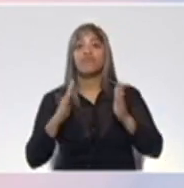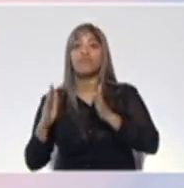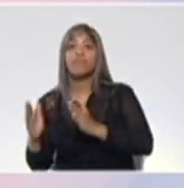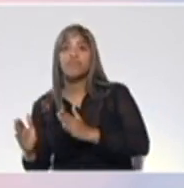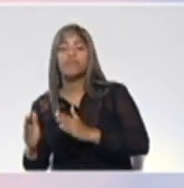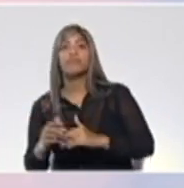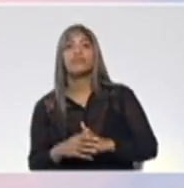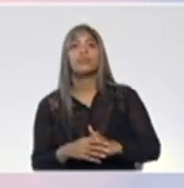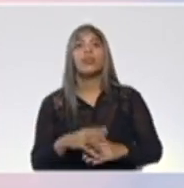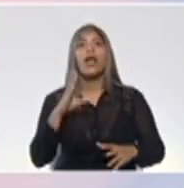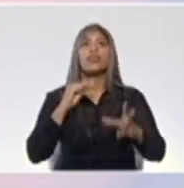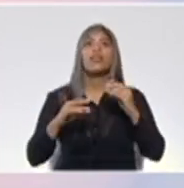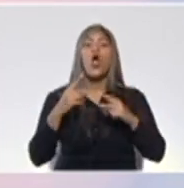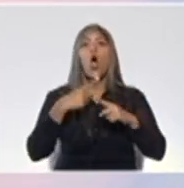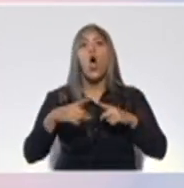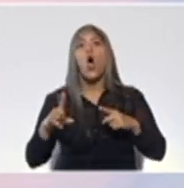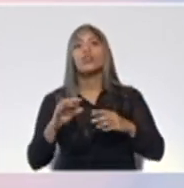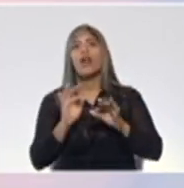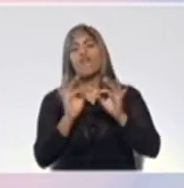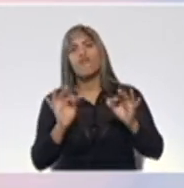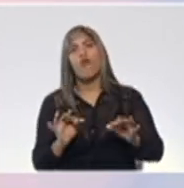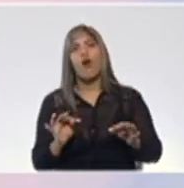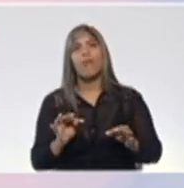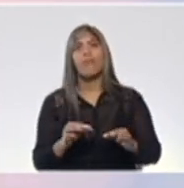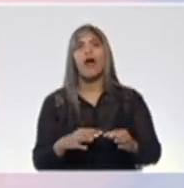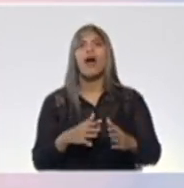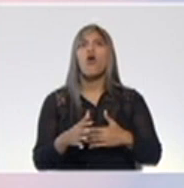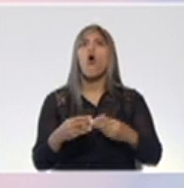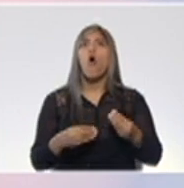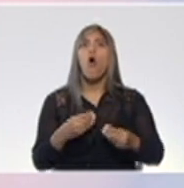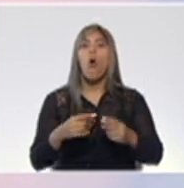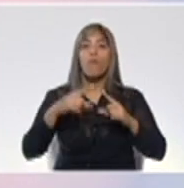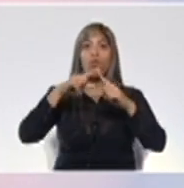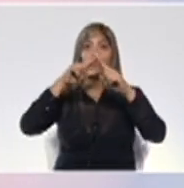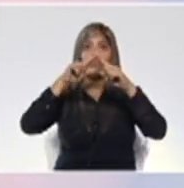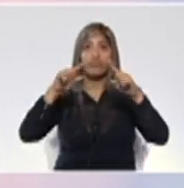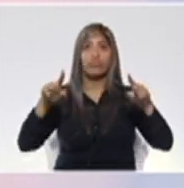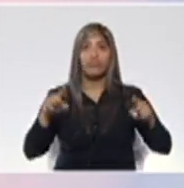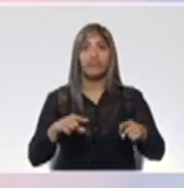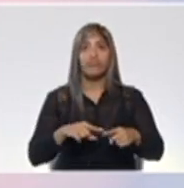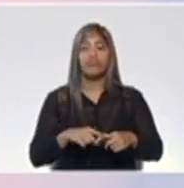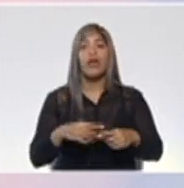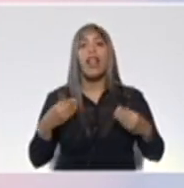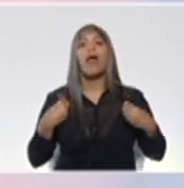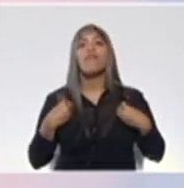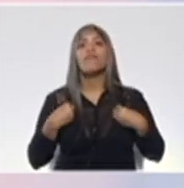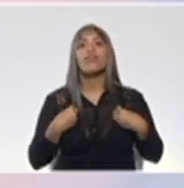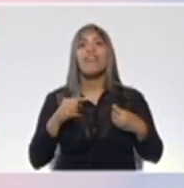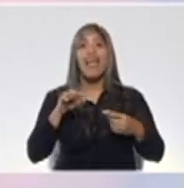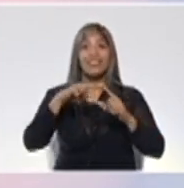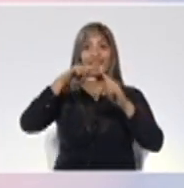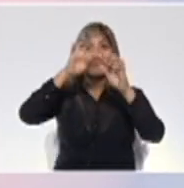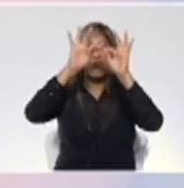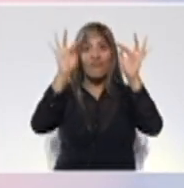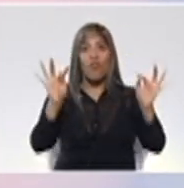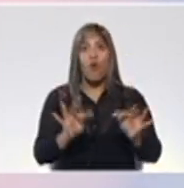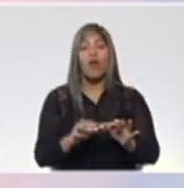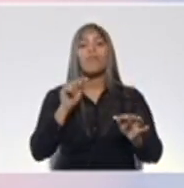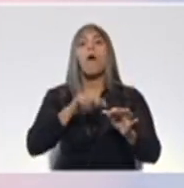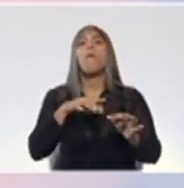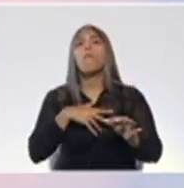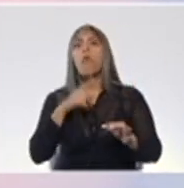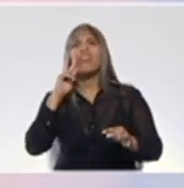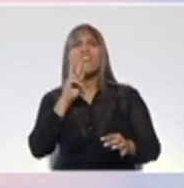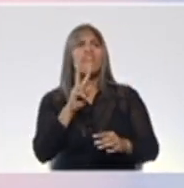vez para comprender con otras herramientas acerca del rombo en nuestras vidas. El rombo, esa figura geométrica que podemos conseguir